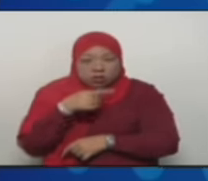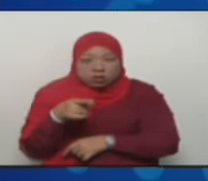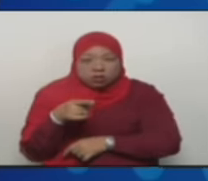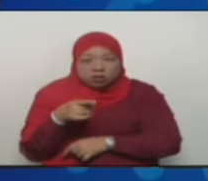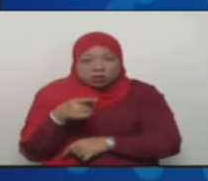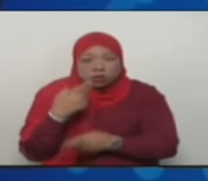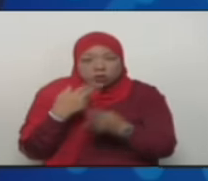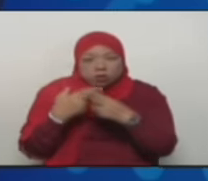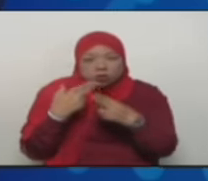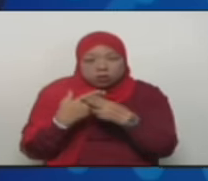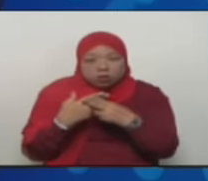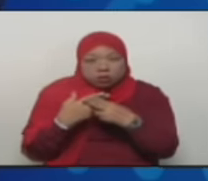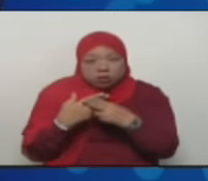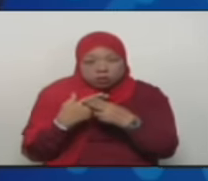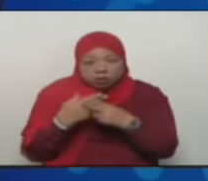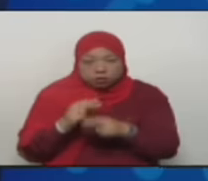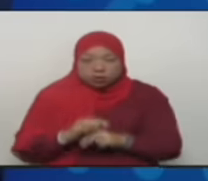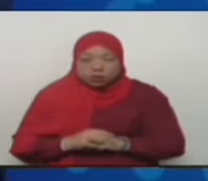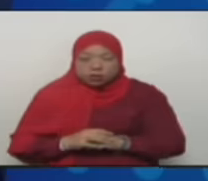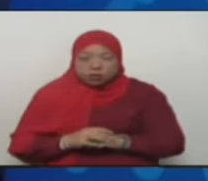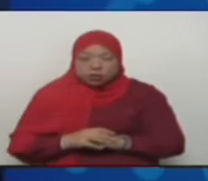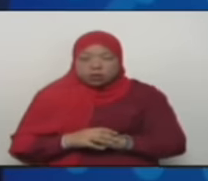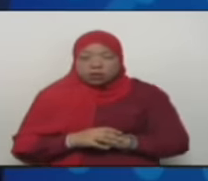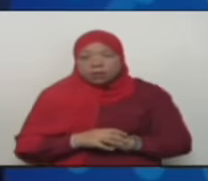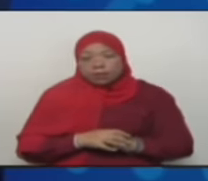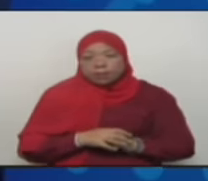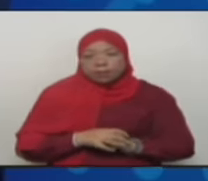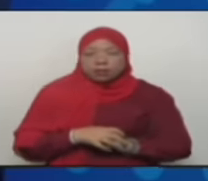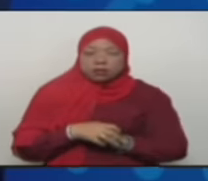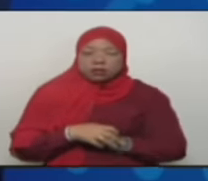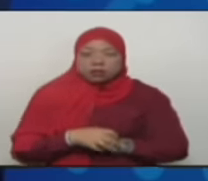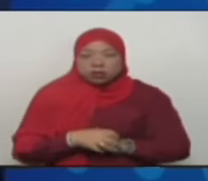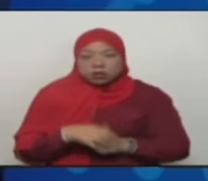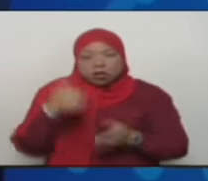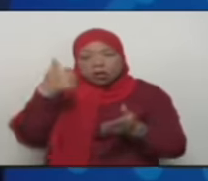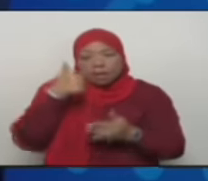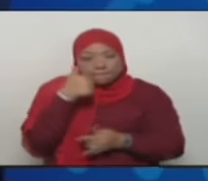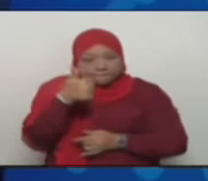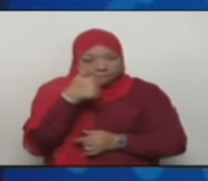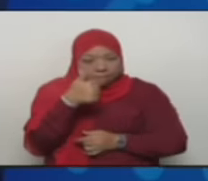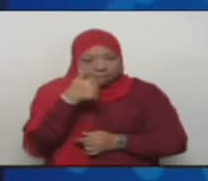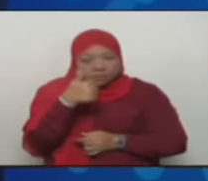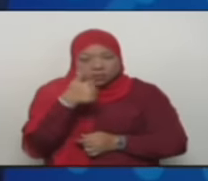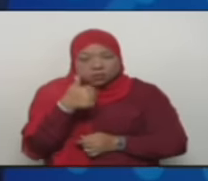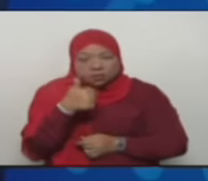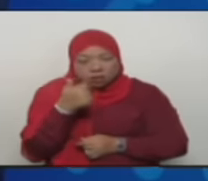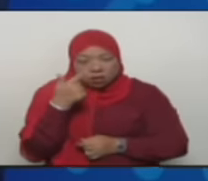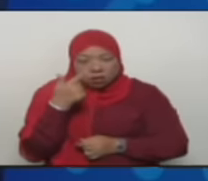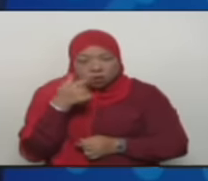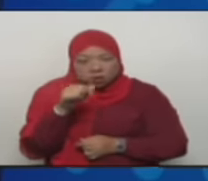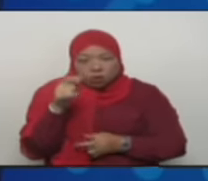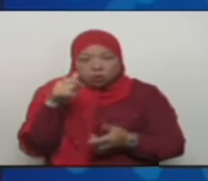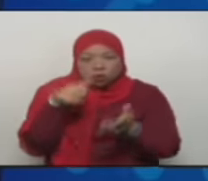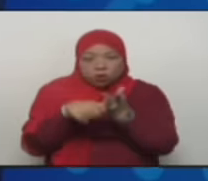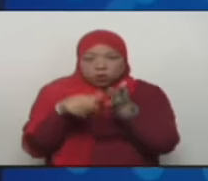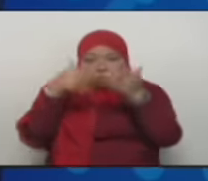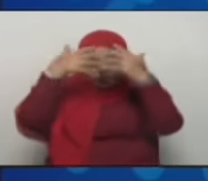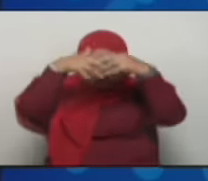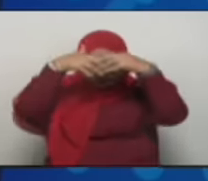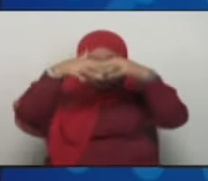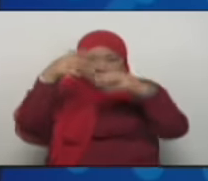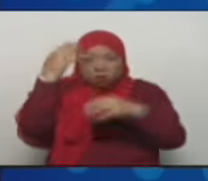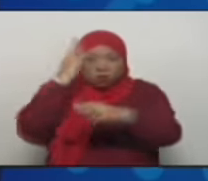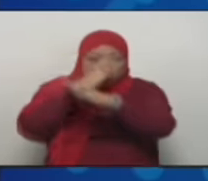claro, por los big data. Sí, no, porque a cada like que tú le das, eso va al lóbulo frontal de Elon